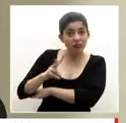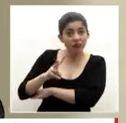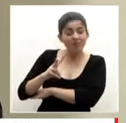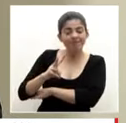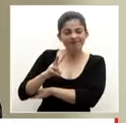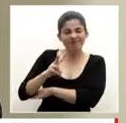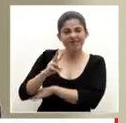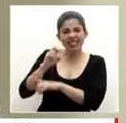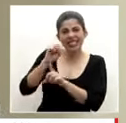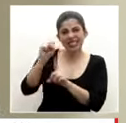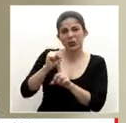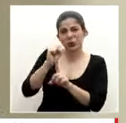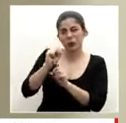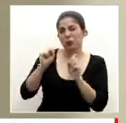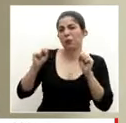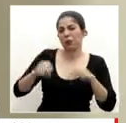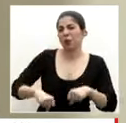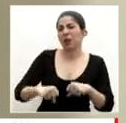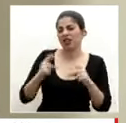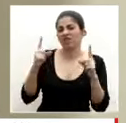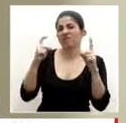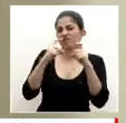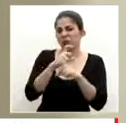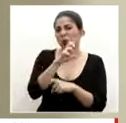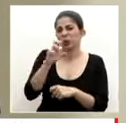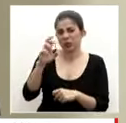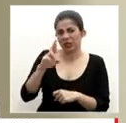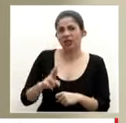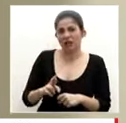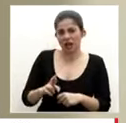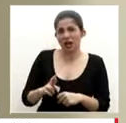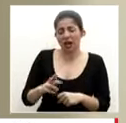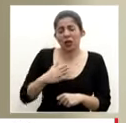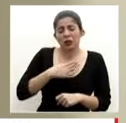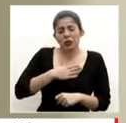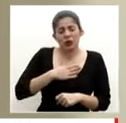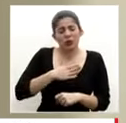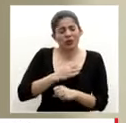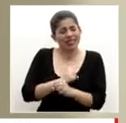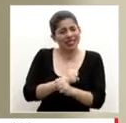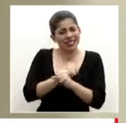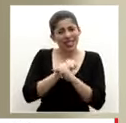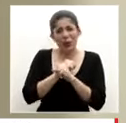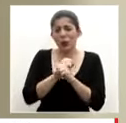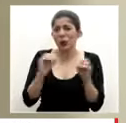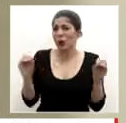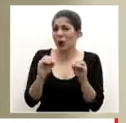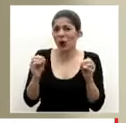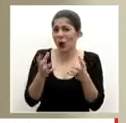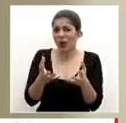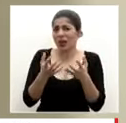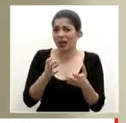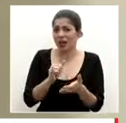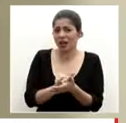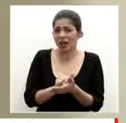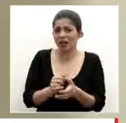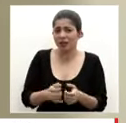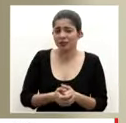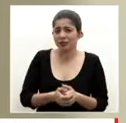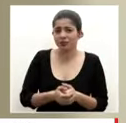la situación puede complicarse en Costa Rica. Algo que yo estoy seguro que nadie quiere